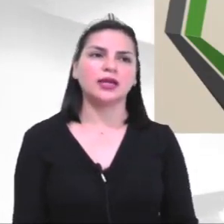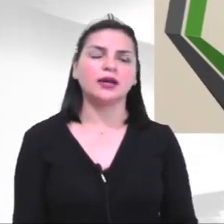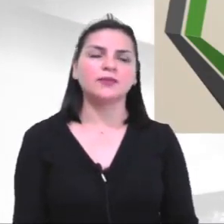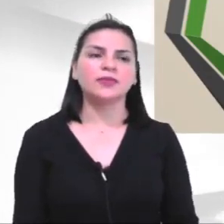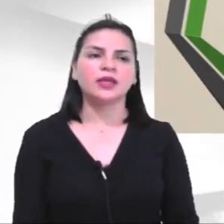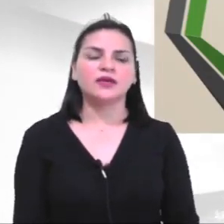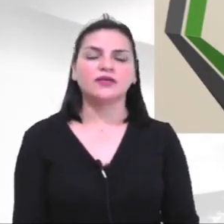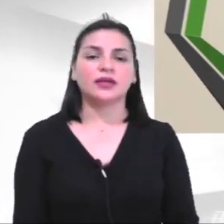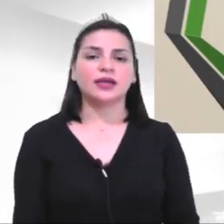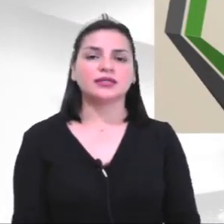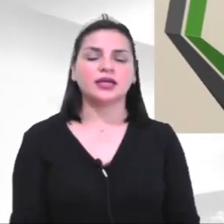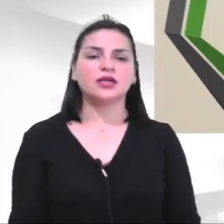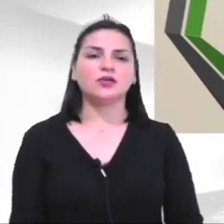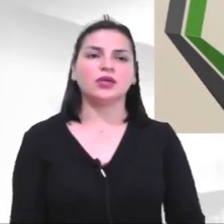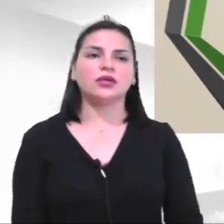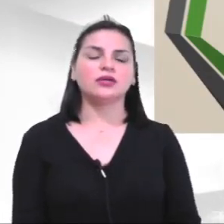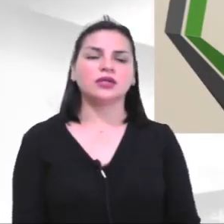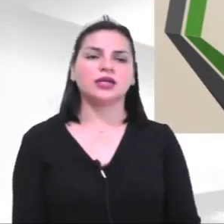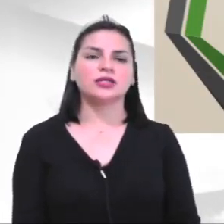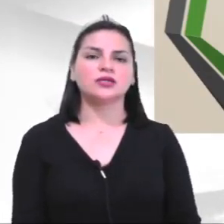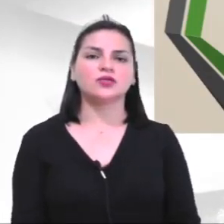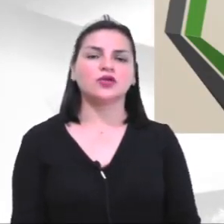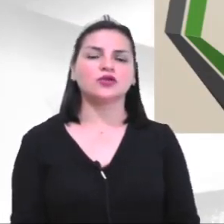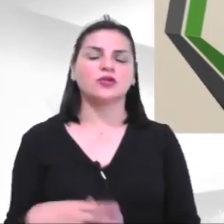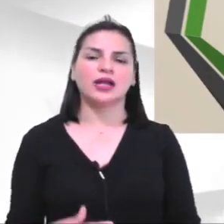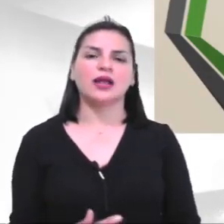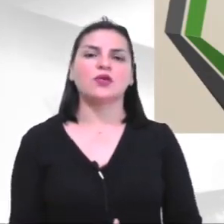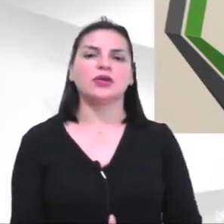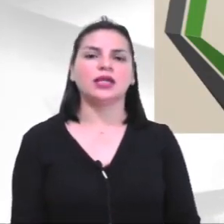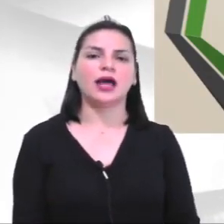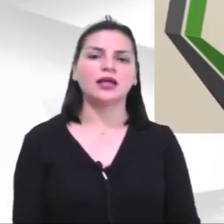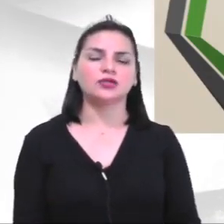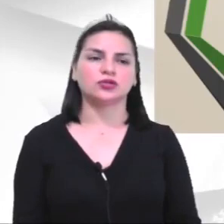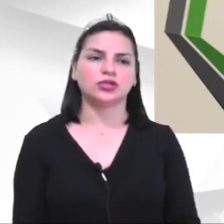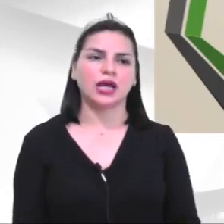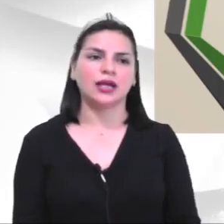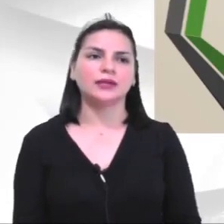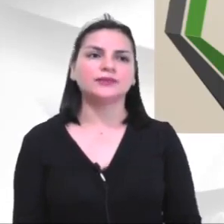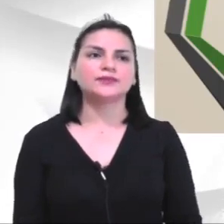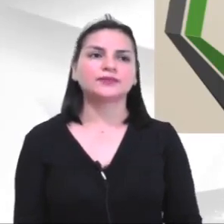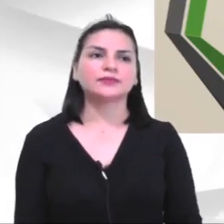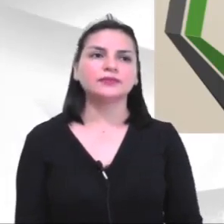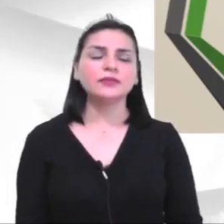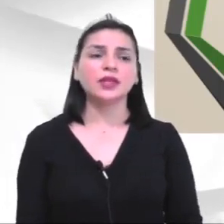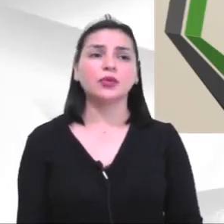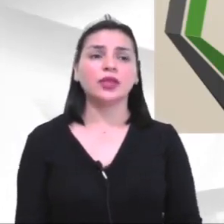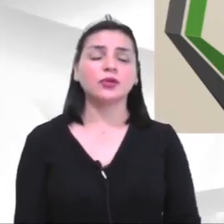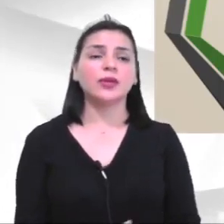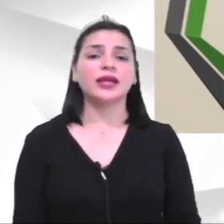de América, ¿verdad?, que están incluidos en ese estudio sobre la movilidad social.